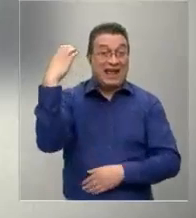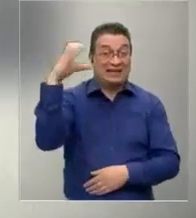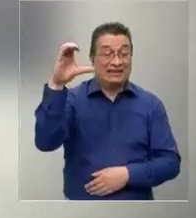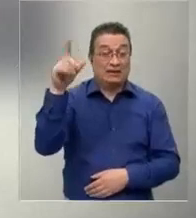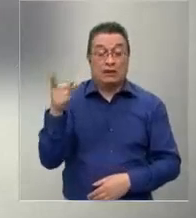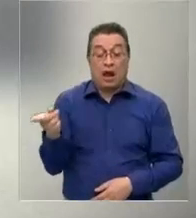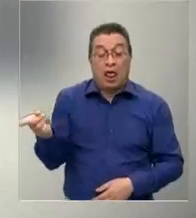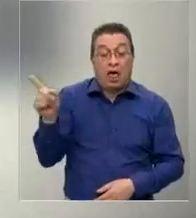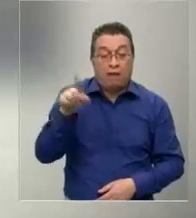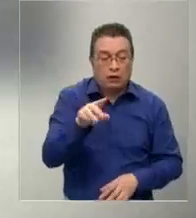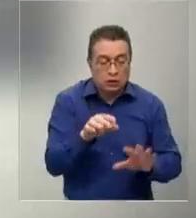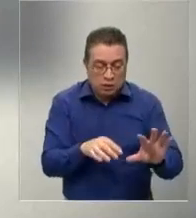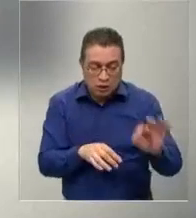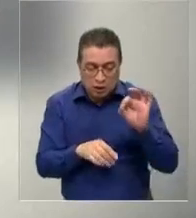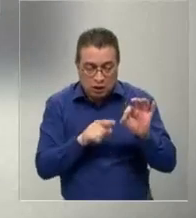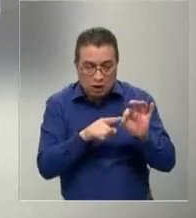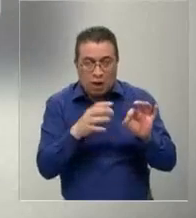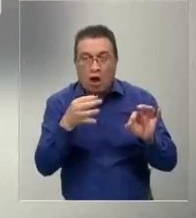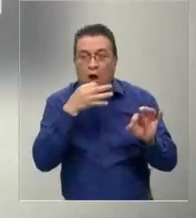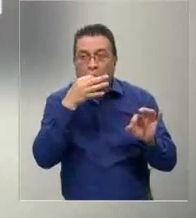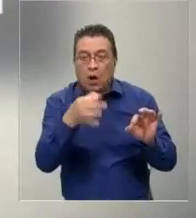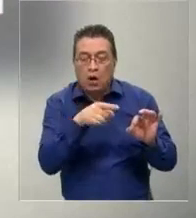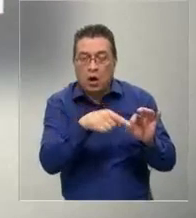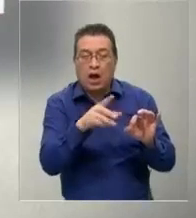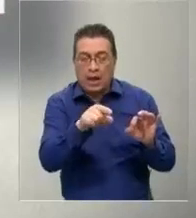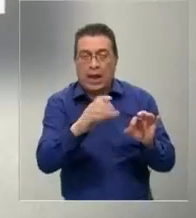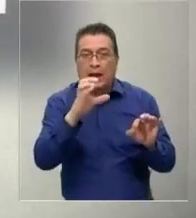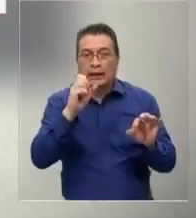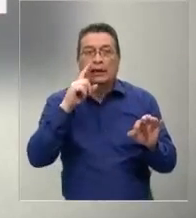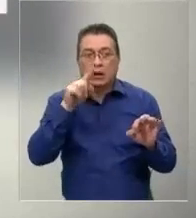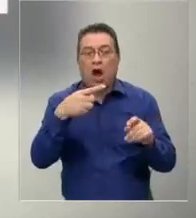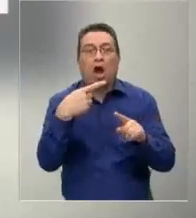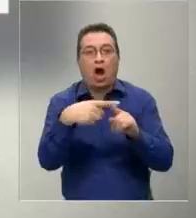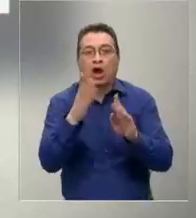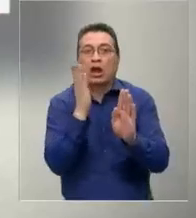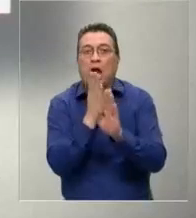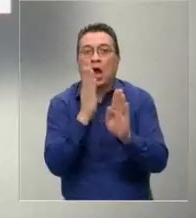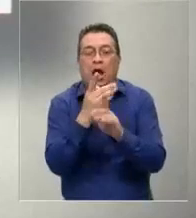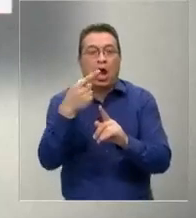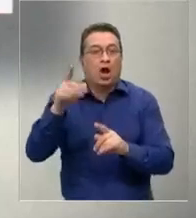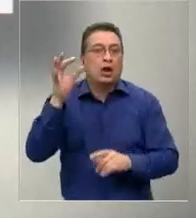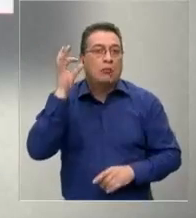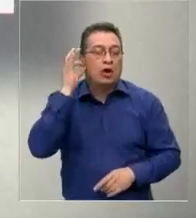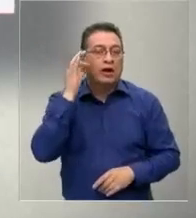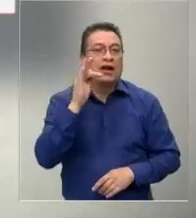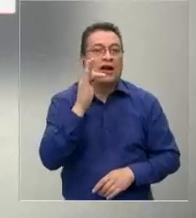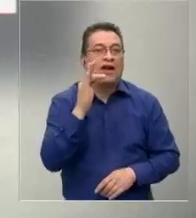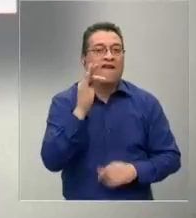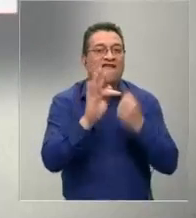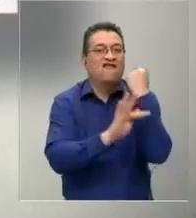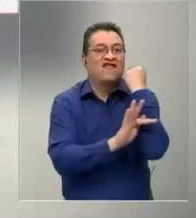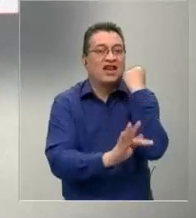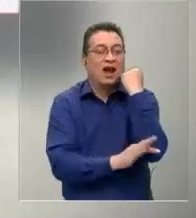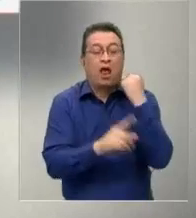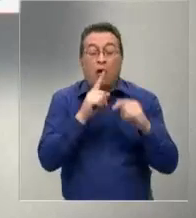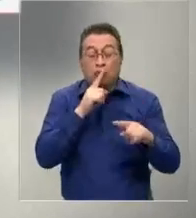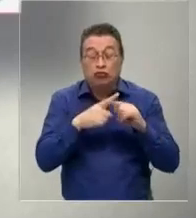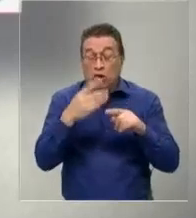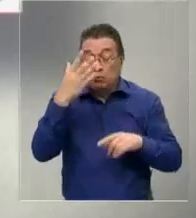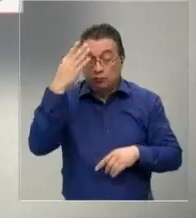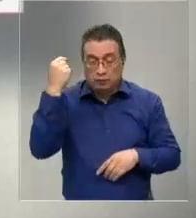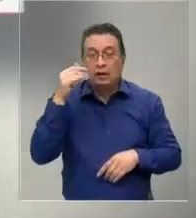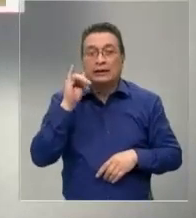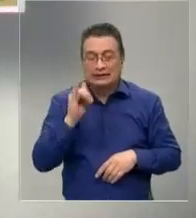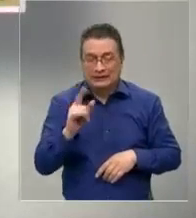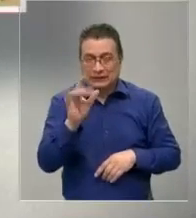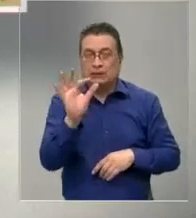le encontró un mensaje contándome que se había percatado que Cristian tenía una relación amorosa con una fiscal. No recuerdo su nombre, pero sí